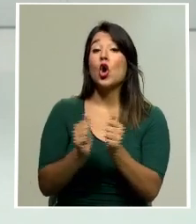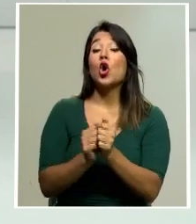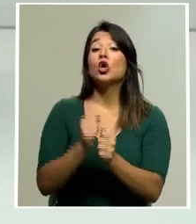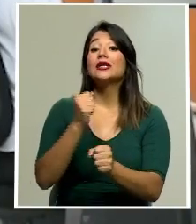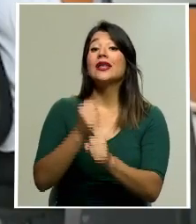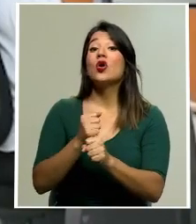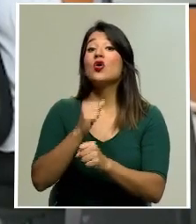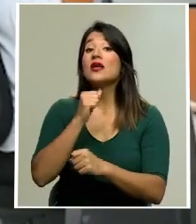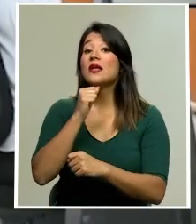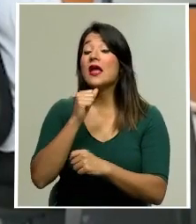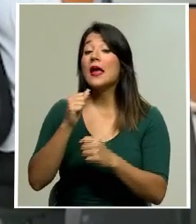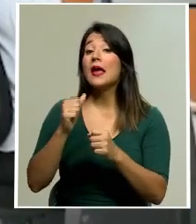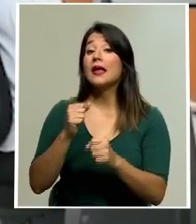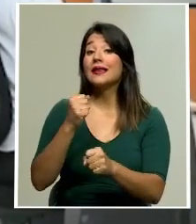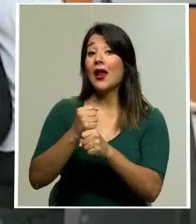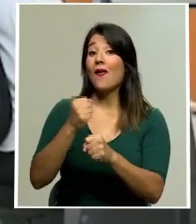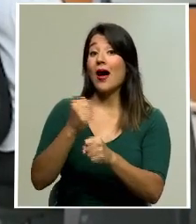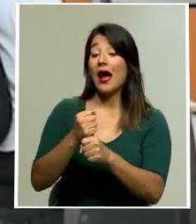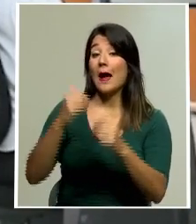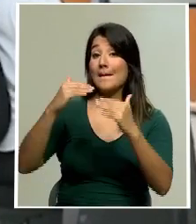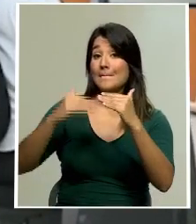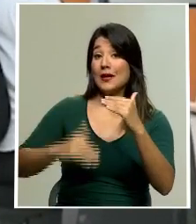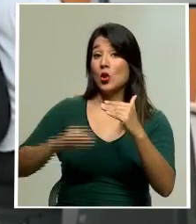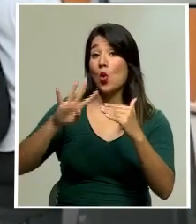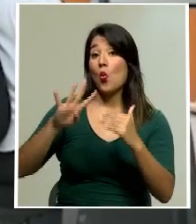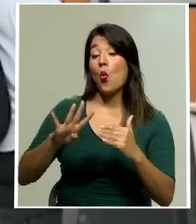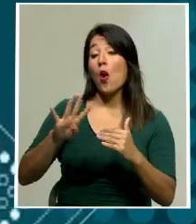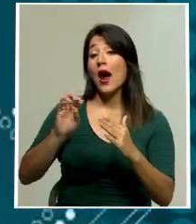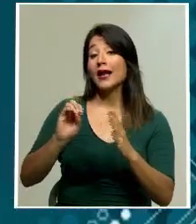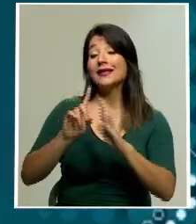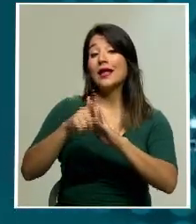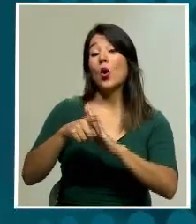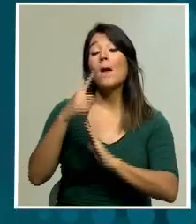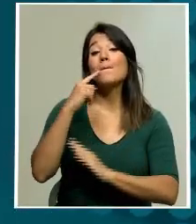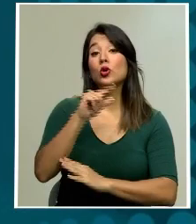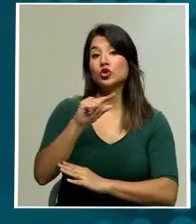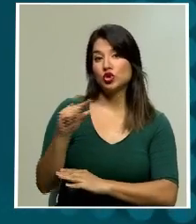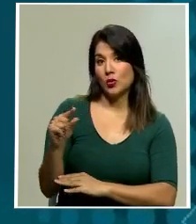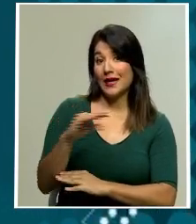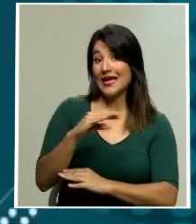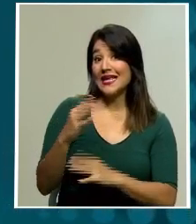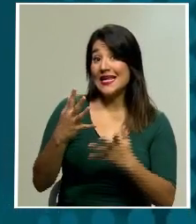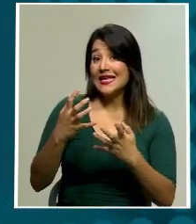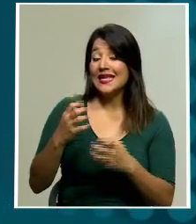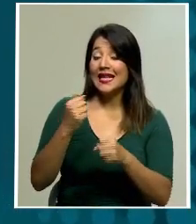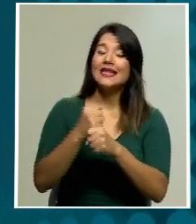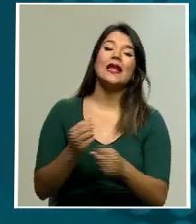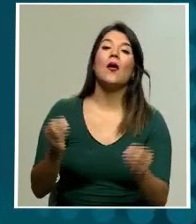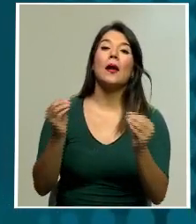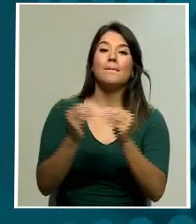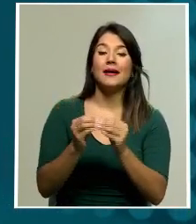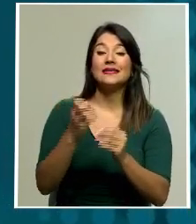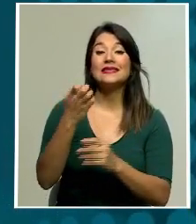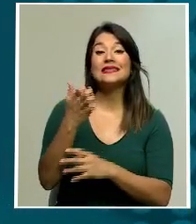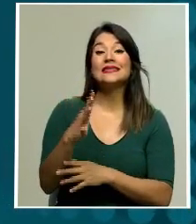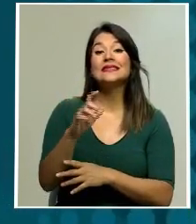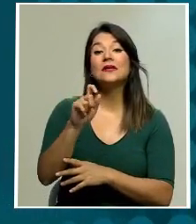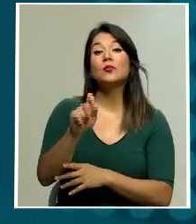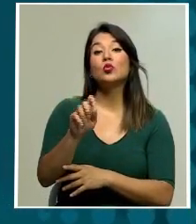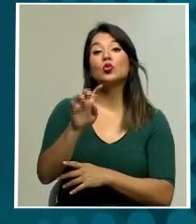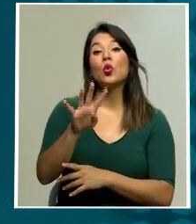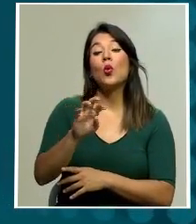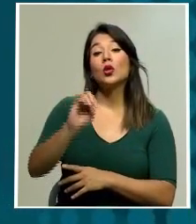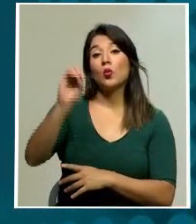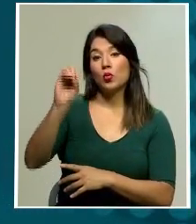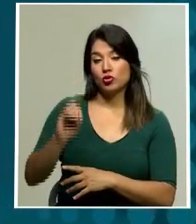las que trabajan menos de 40 horas por semana y desean trabajar más, es de 15.4%. La tasa es